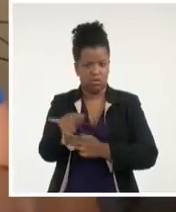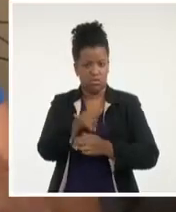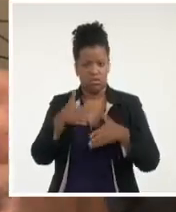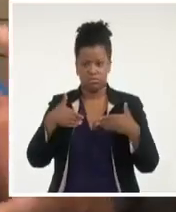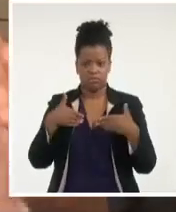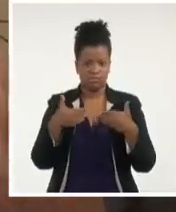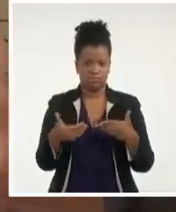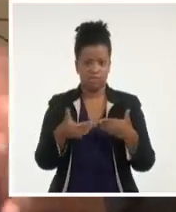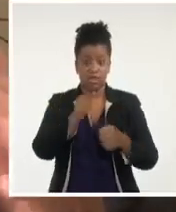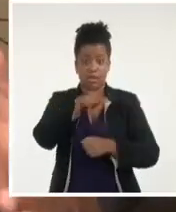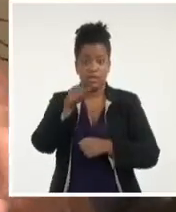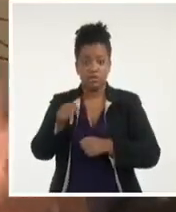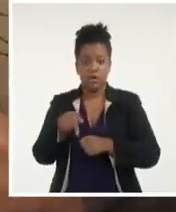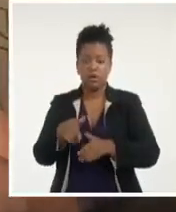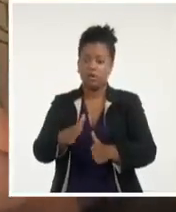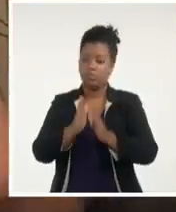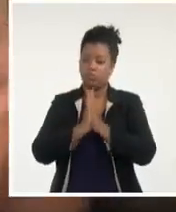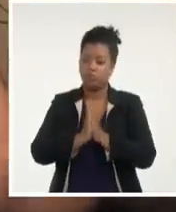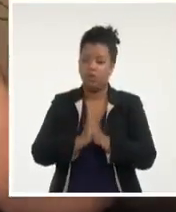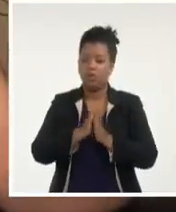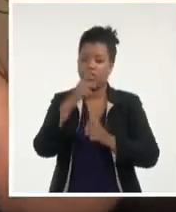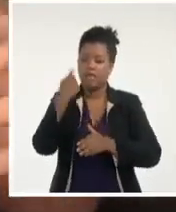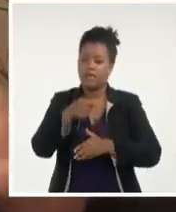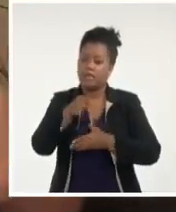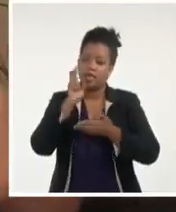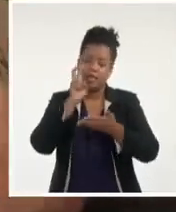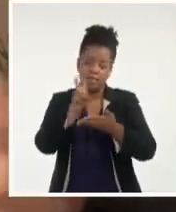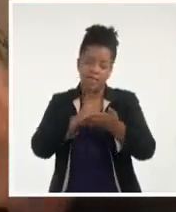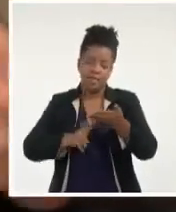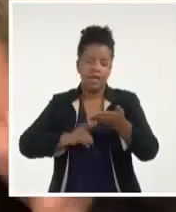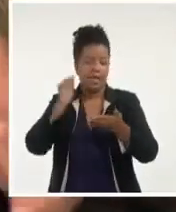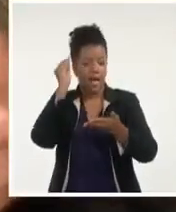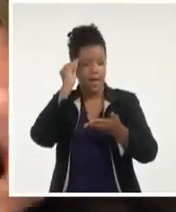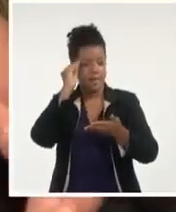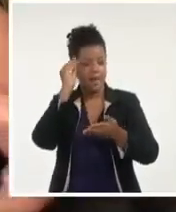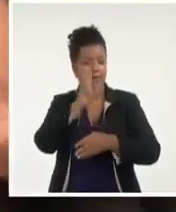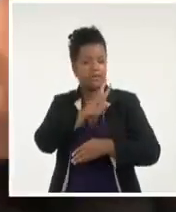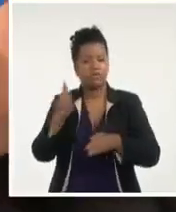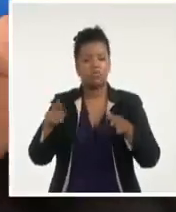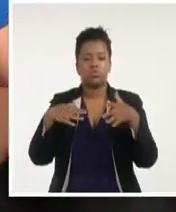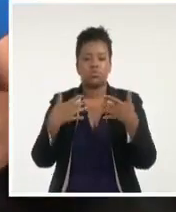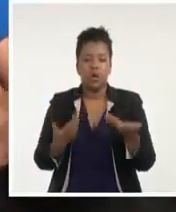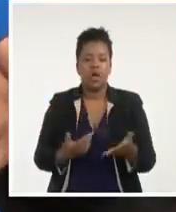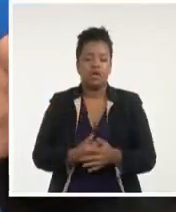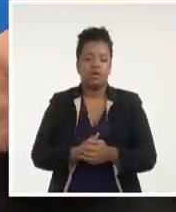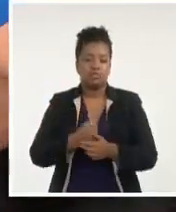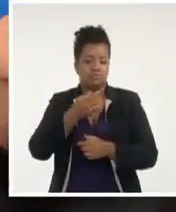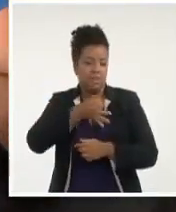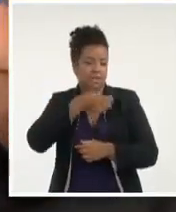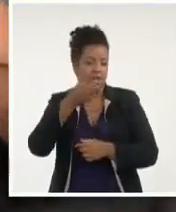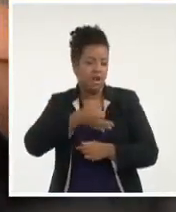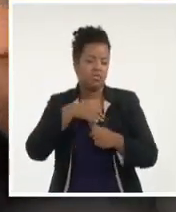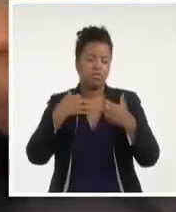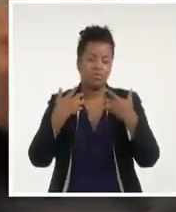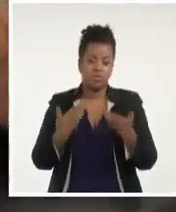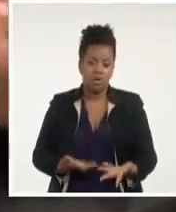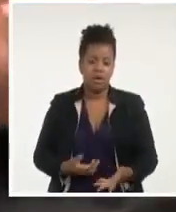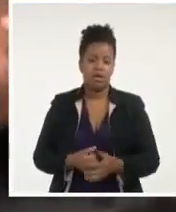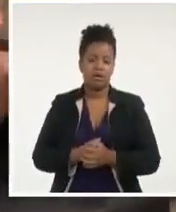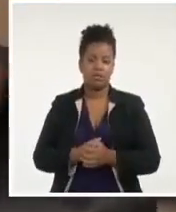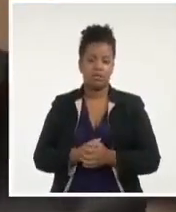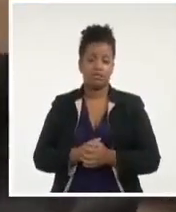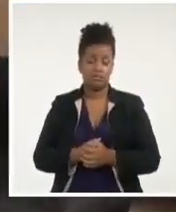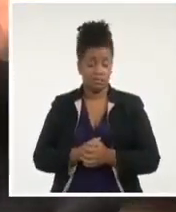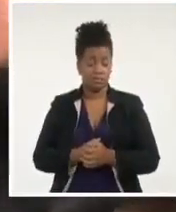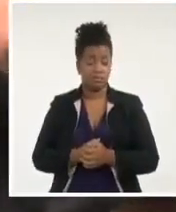eso, les pido que lean, que se instruyan. Hay muchas explicaciones de la manipulación mediática que hay en los medios, y que